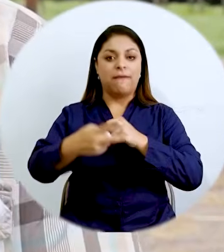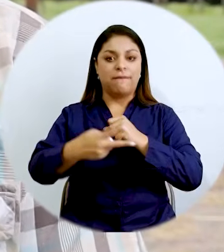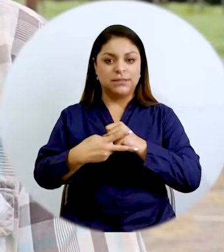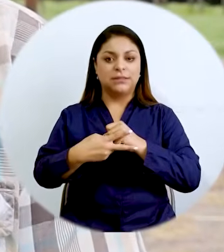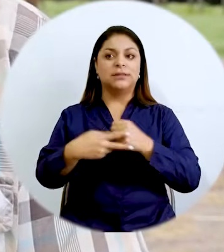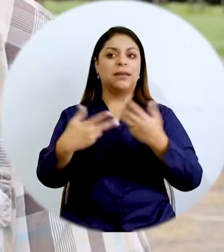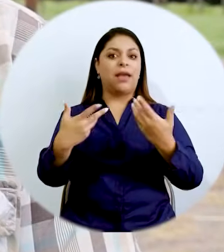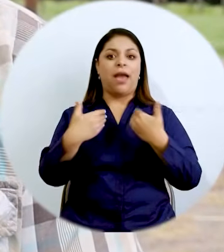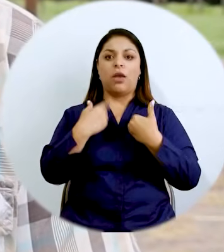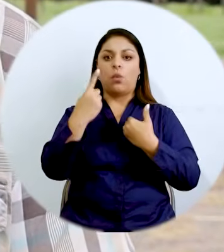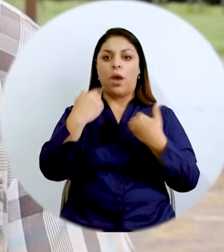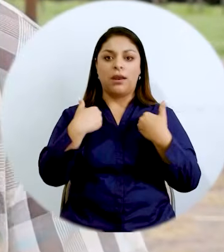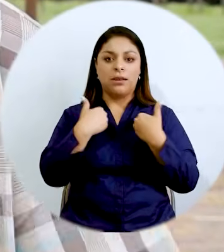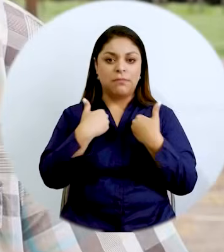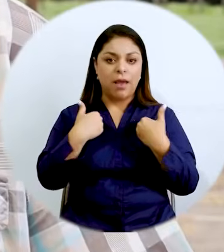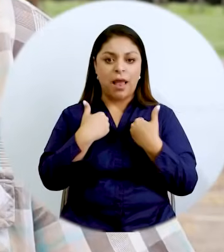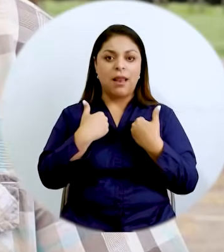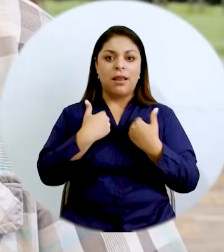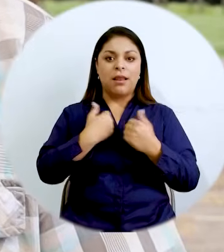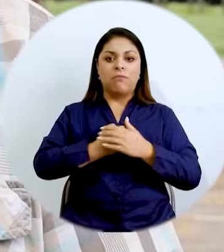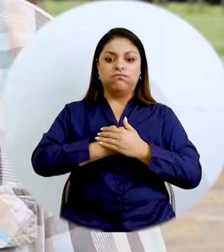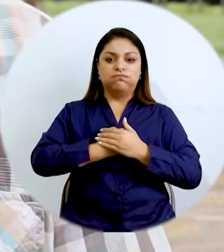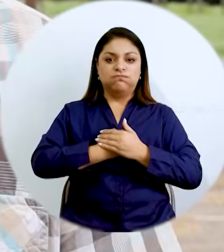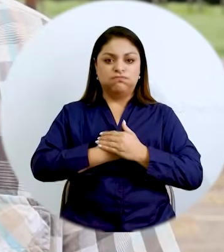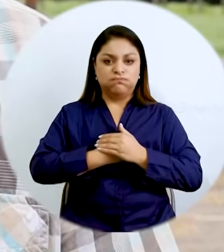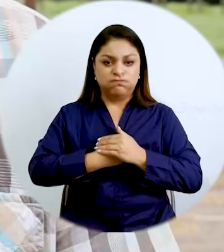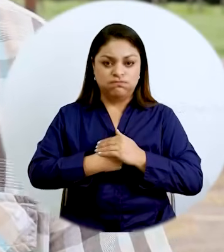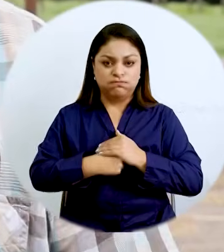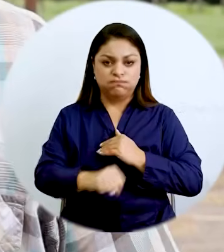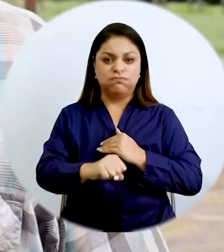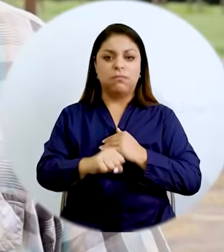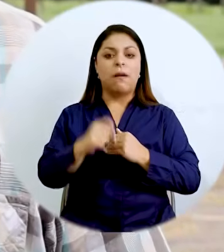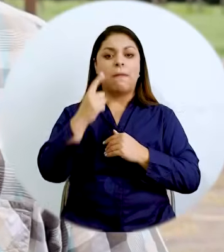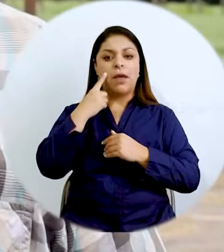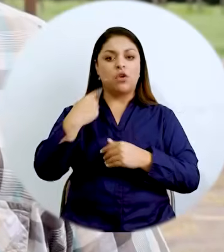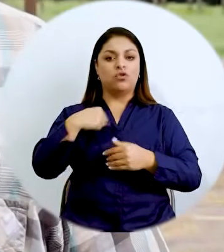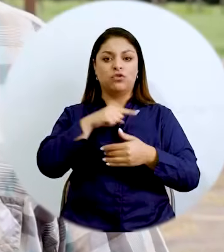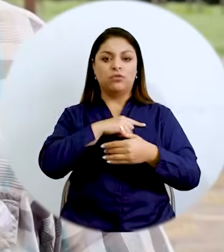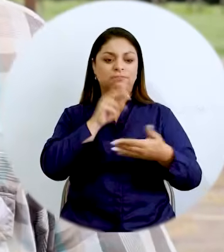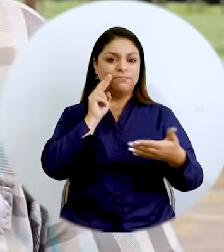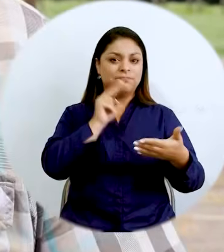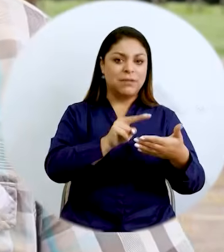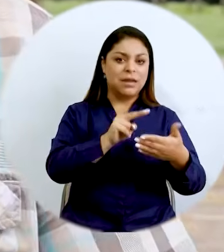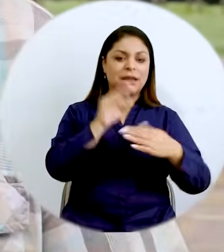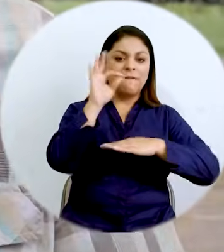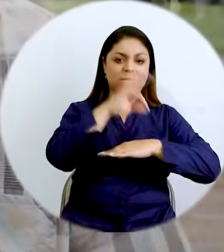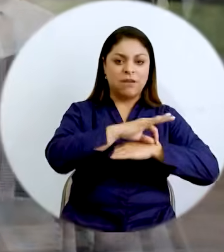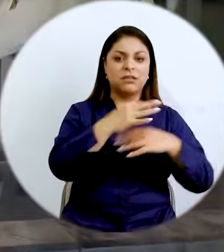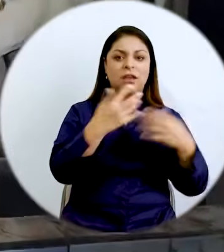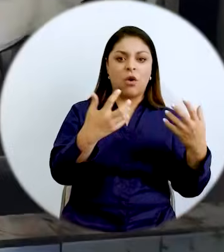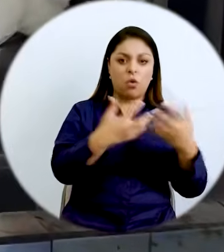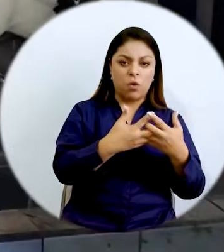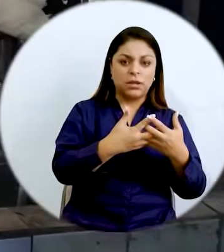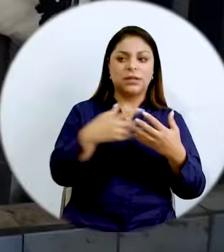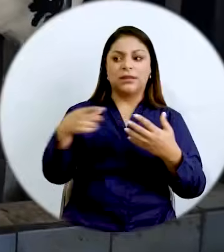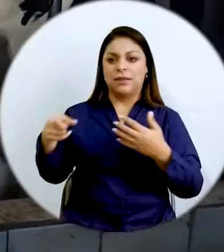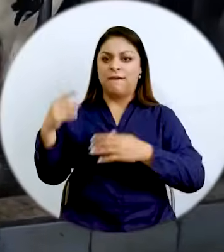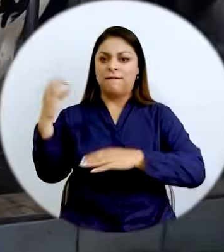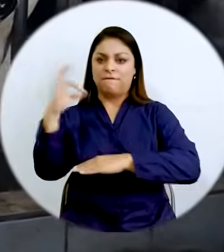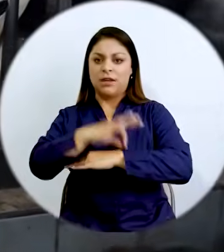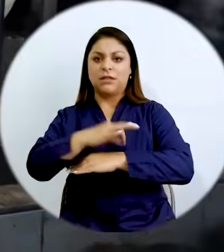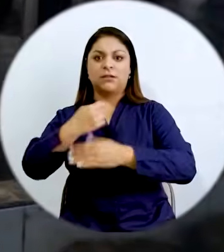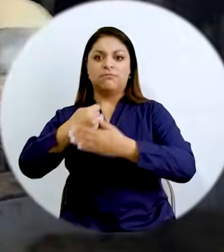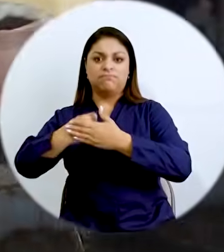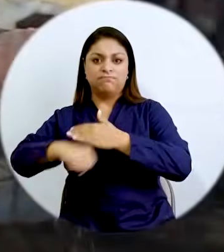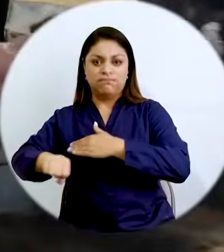veces. Cada vez que hay un animal en labor de parto, para corroborar si la fecha está